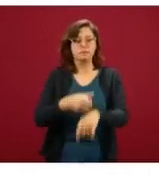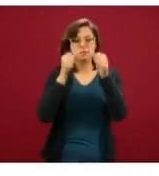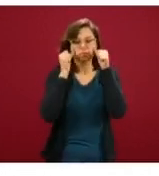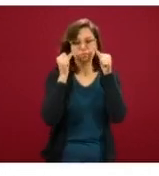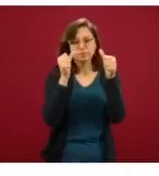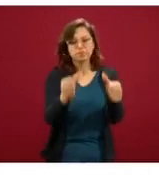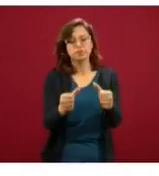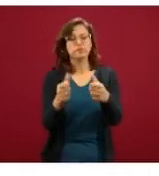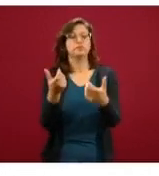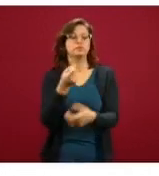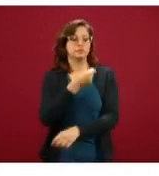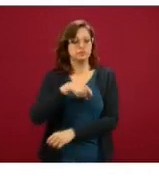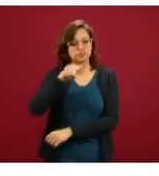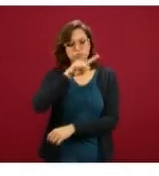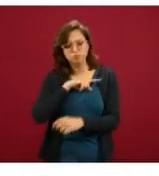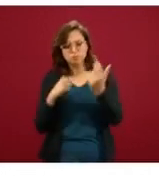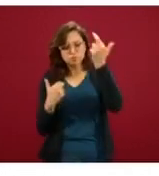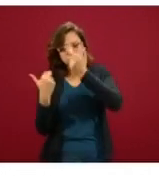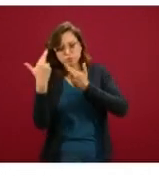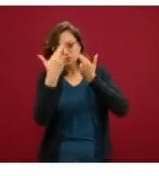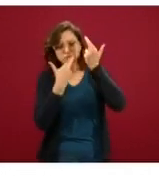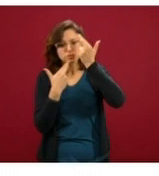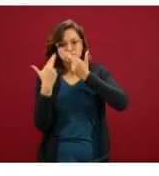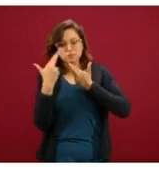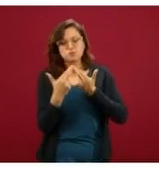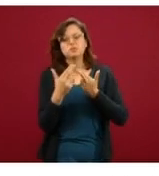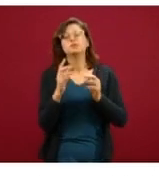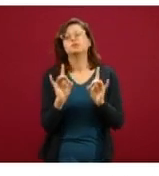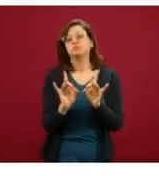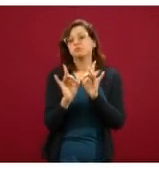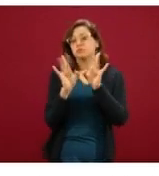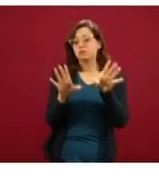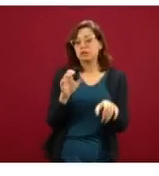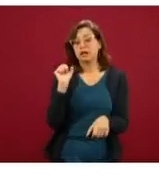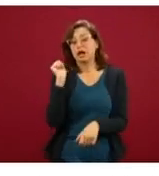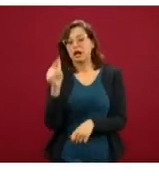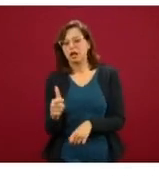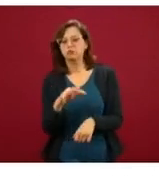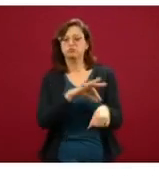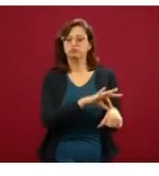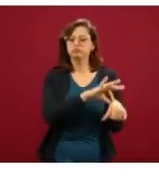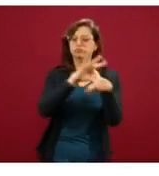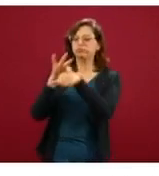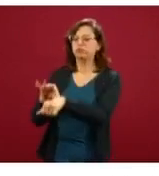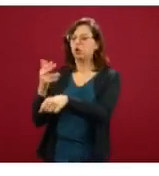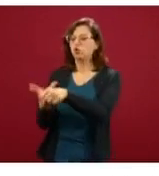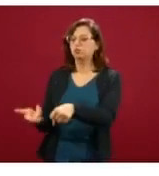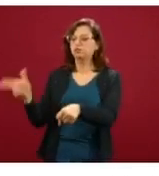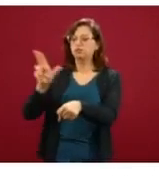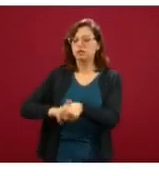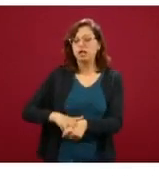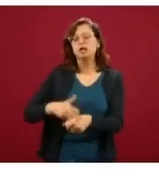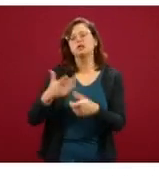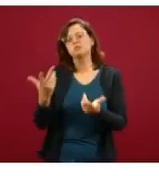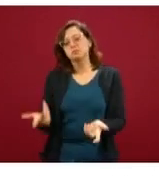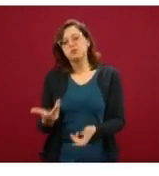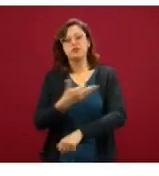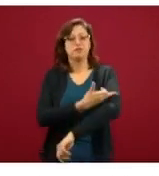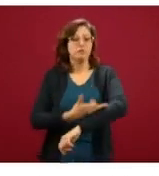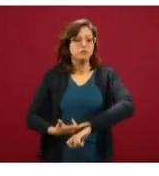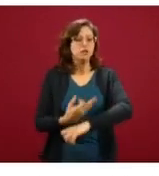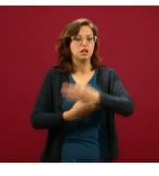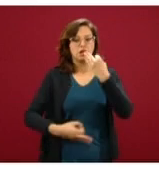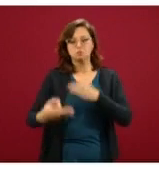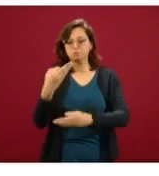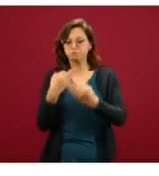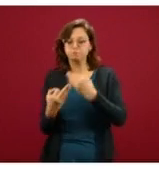sus cartillas de salud y eso hace que deriven a las unidades médicas para que los diferentes miembros de la familia se